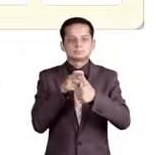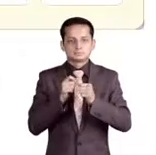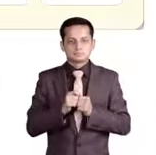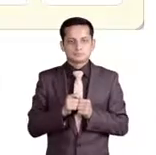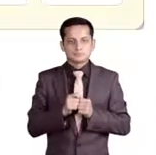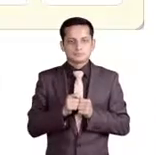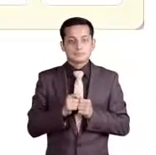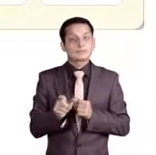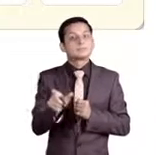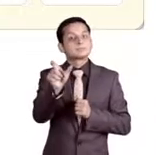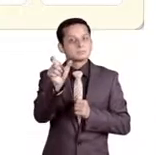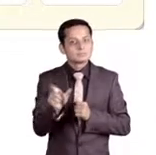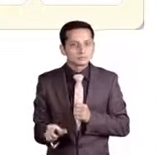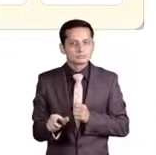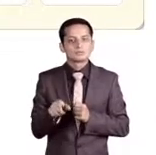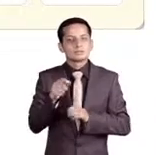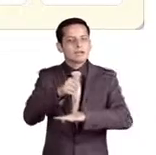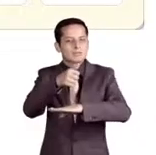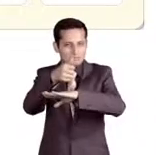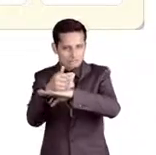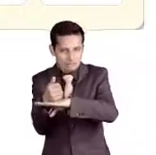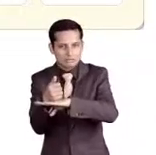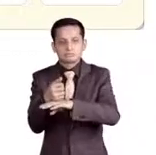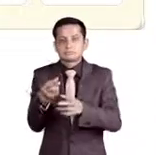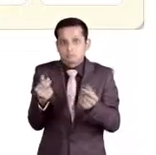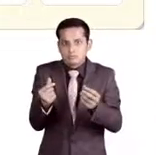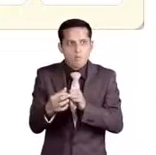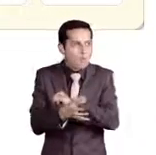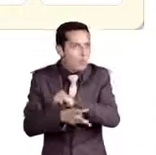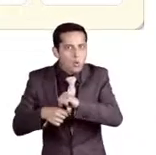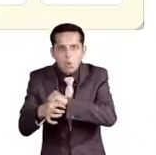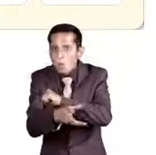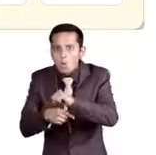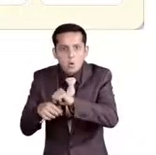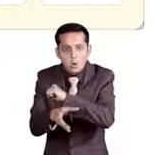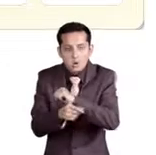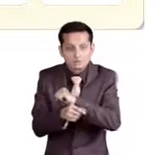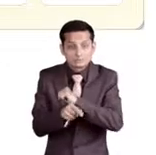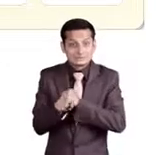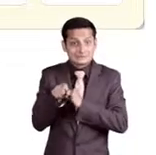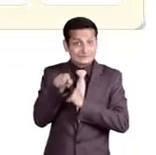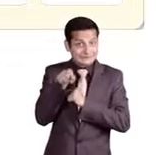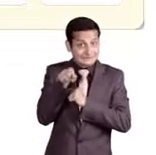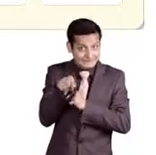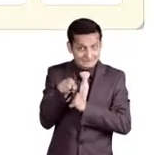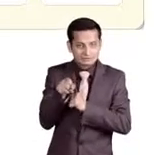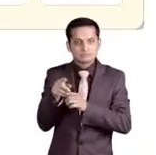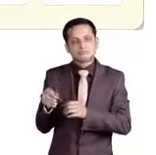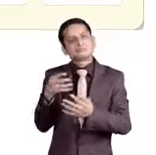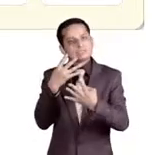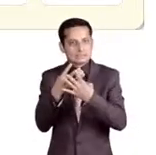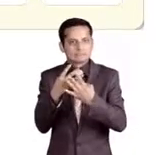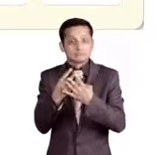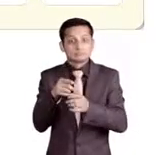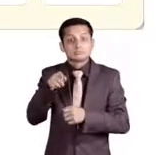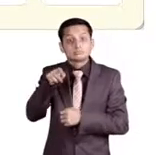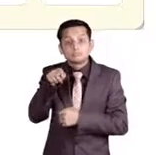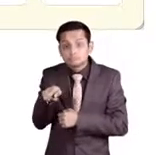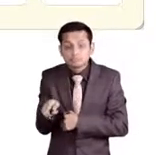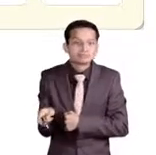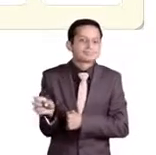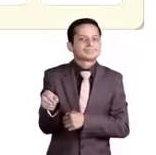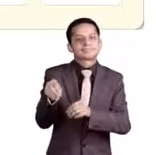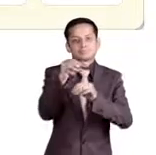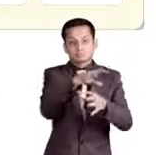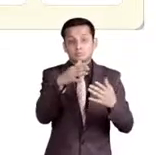¿Está usted de acuerdo con que se miente la Constitución de la República del Ecuador para que se sancione a toda persona condenada por actos de